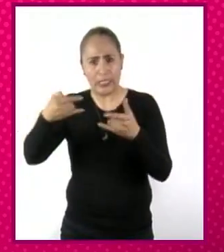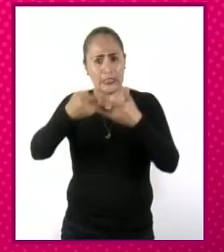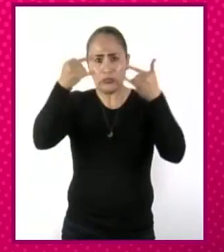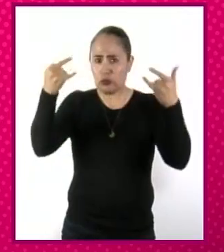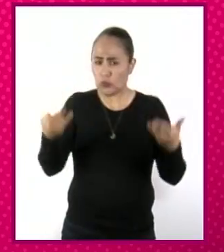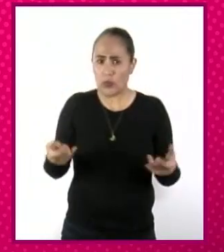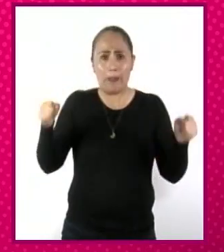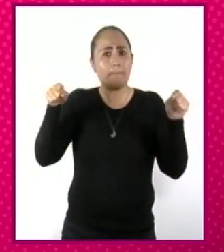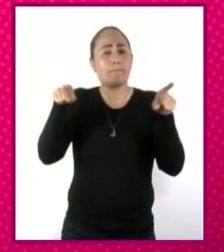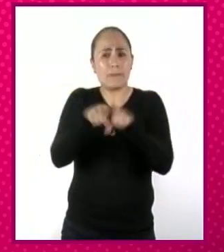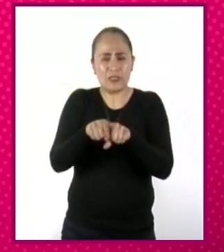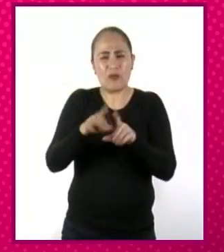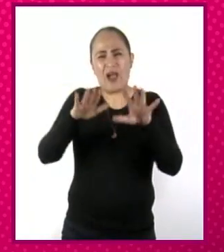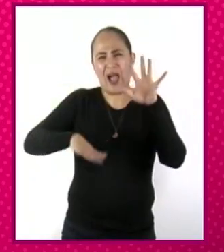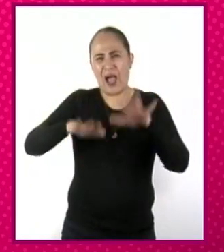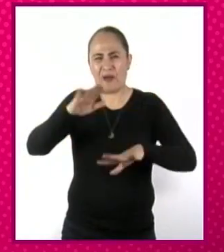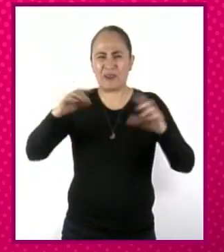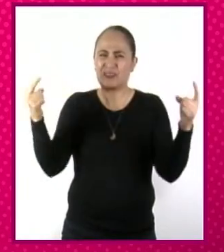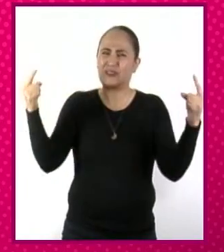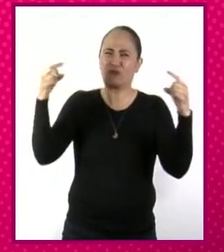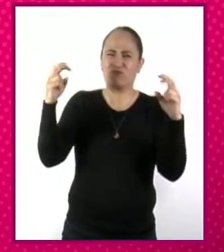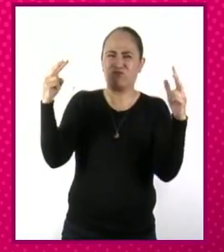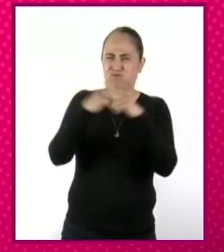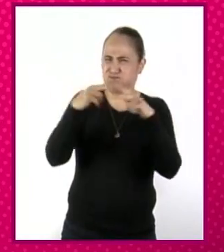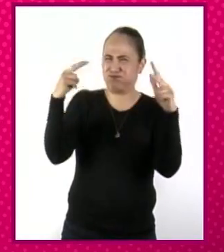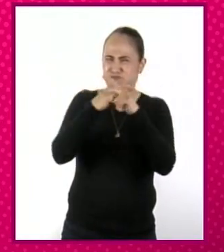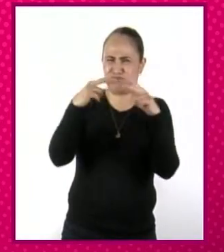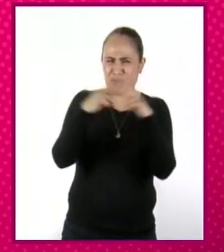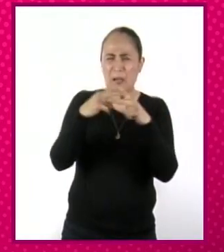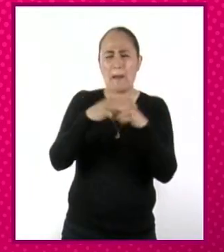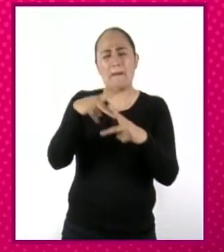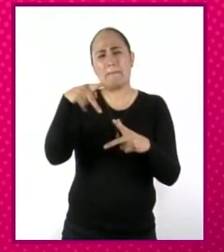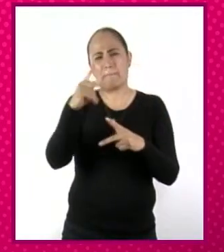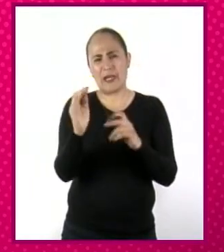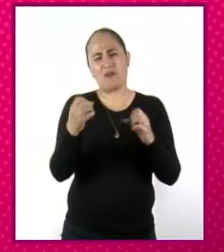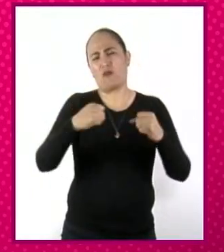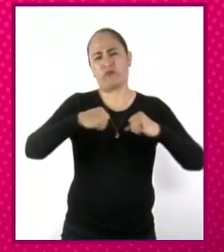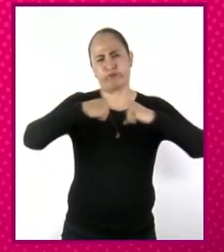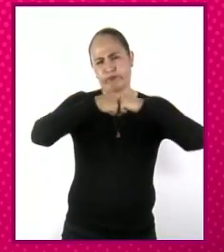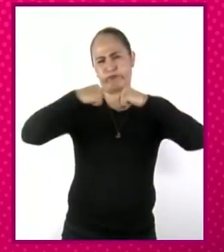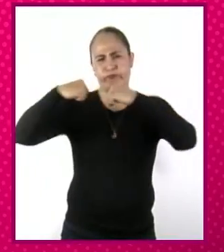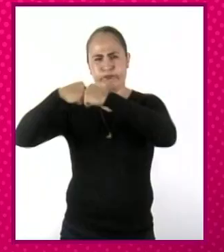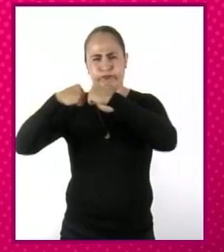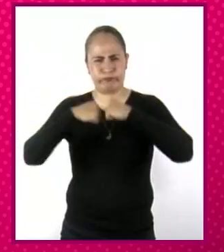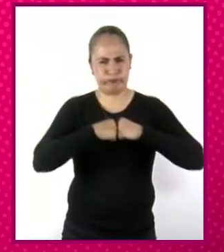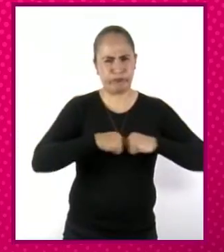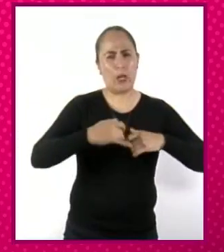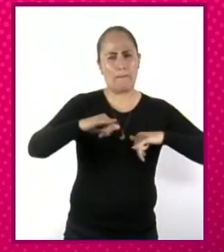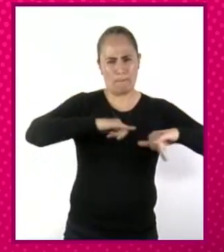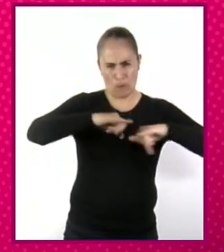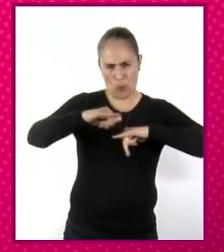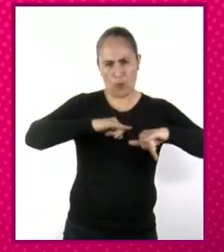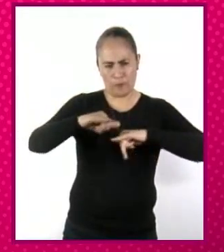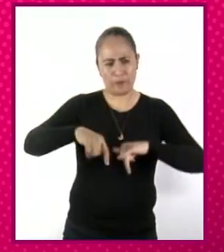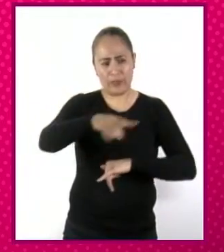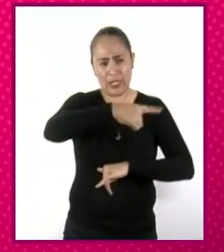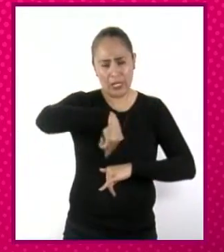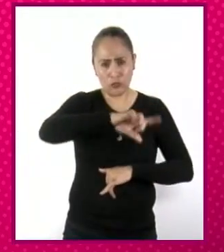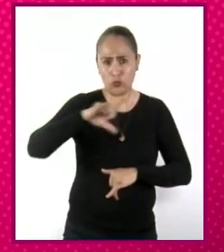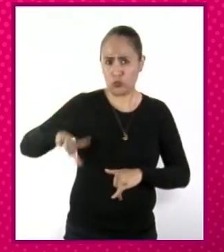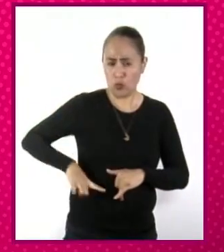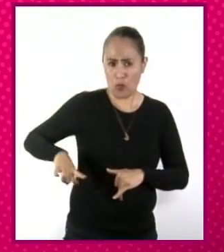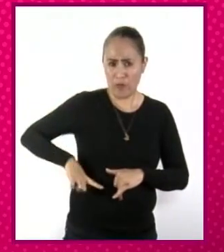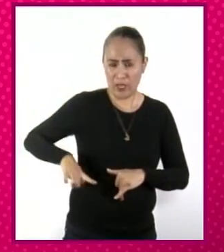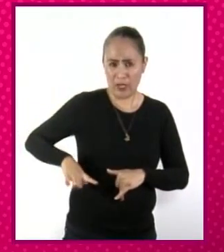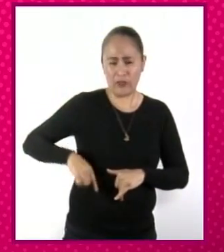que si bien ha tenido sus desencuentros es una vecindad obligada por su ubicación geográfica y que ello compromete a los gobiernos de ambos